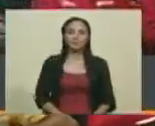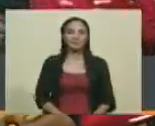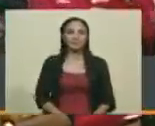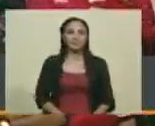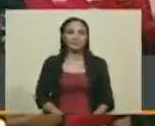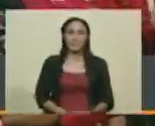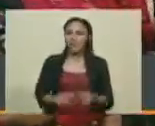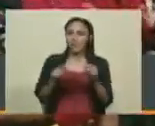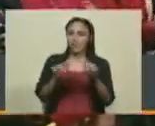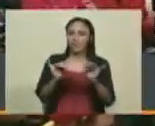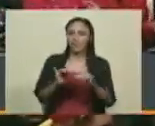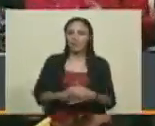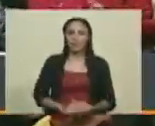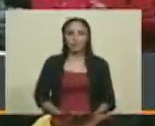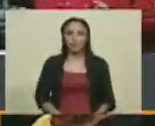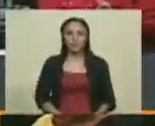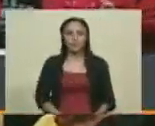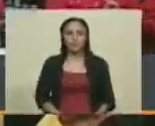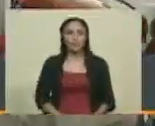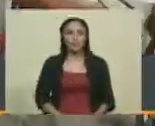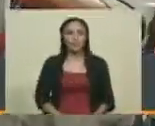Allí.